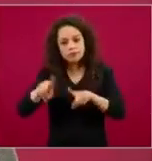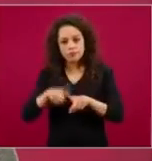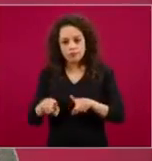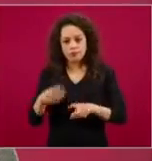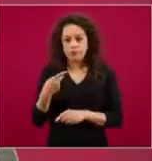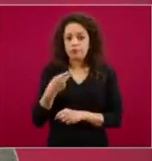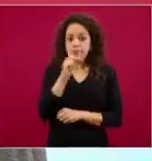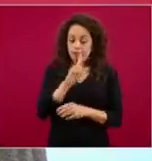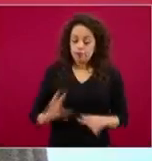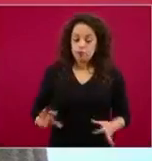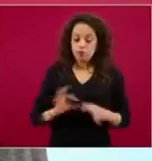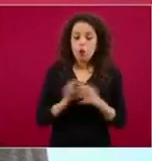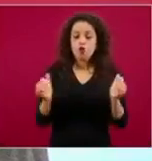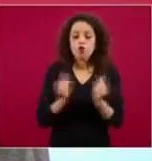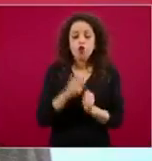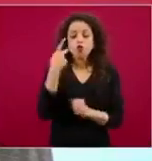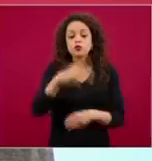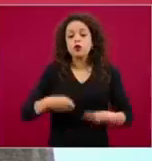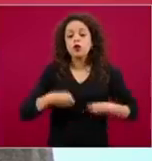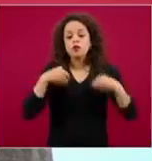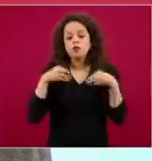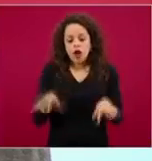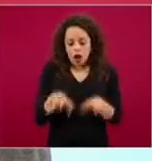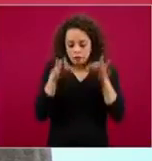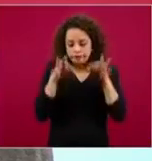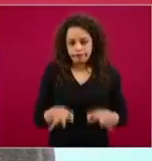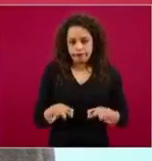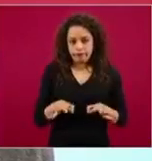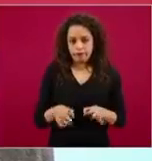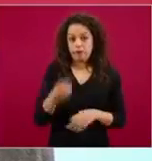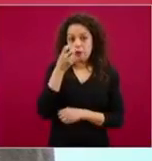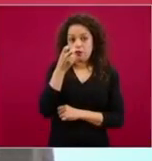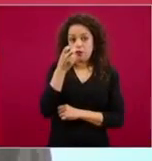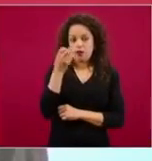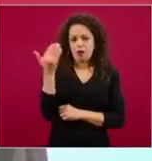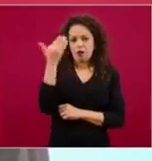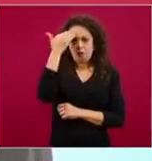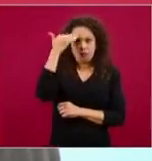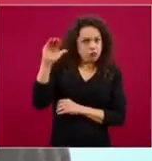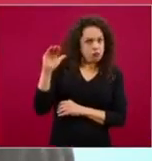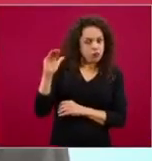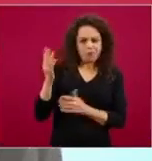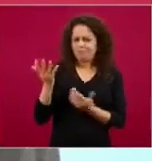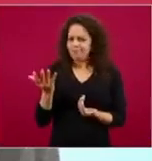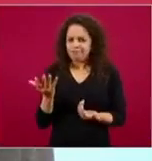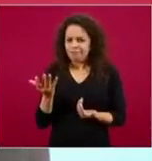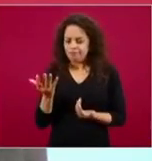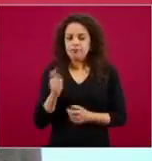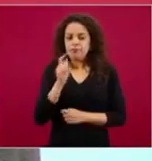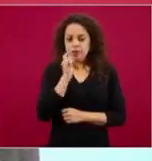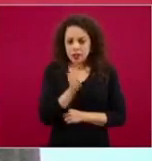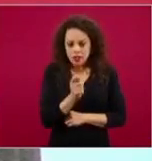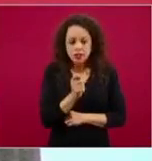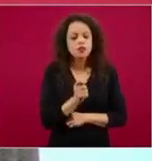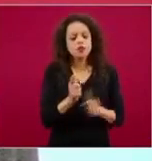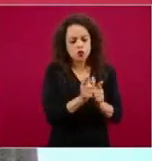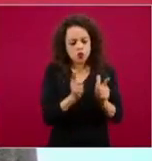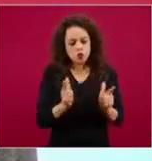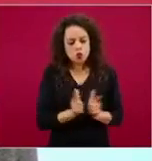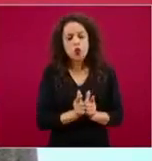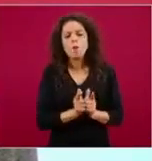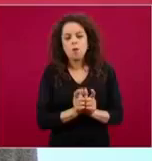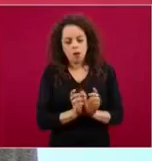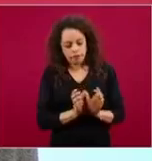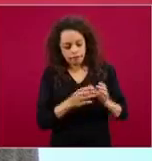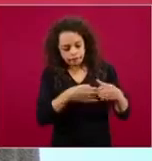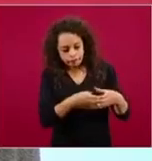realidad. En ese sentido, no es sorprendente que haya un segmento, ciertamente minoritario, de la